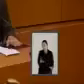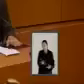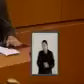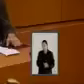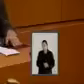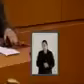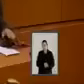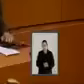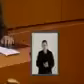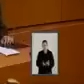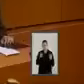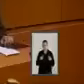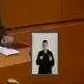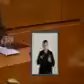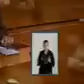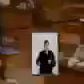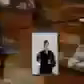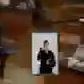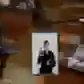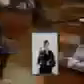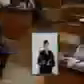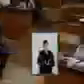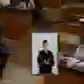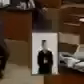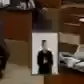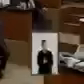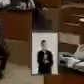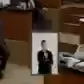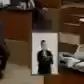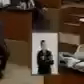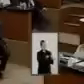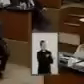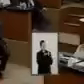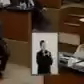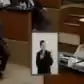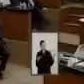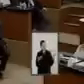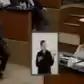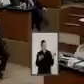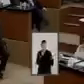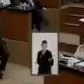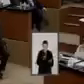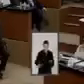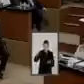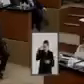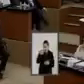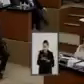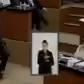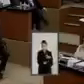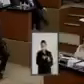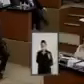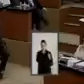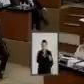El pueblo de México tiene derecho a saber y tiene que saber que esta ley que votaron el PRI,